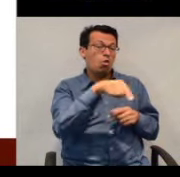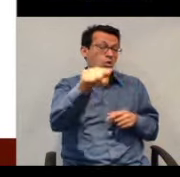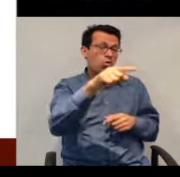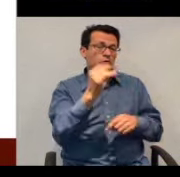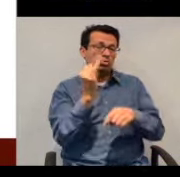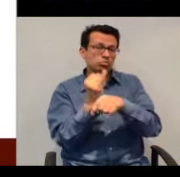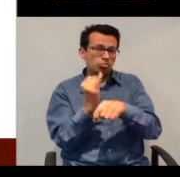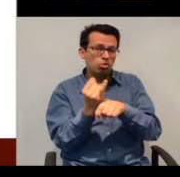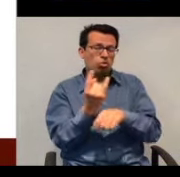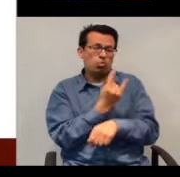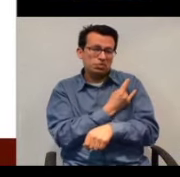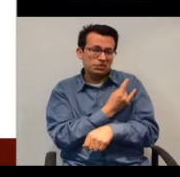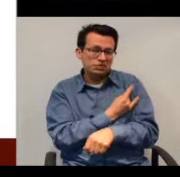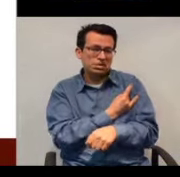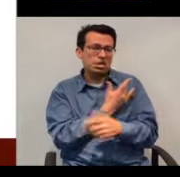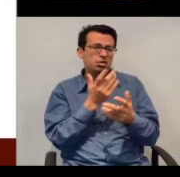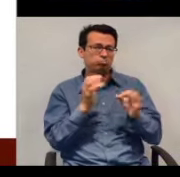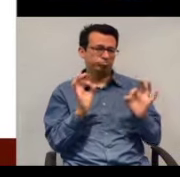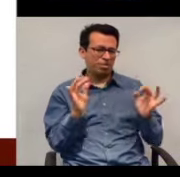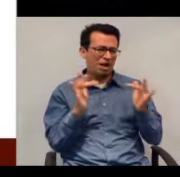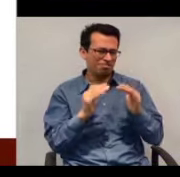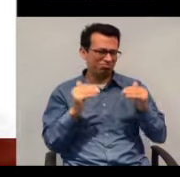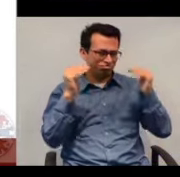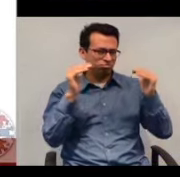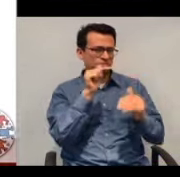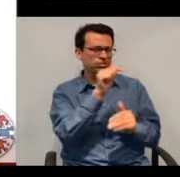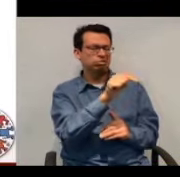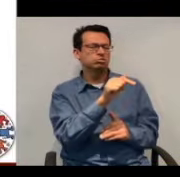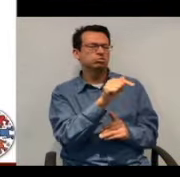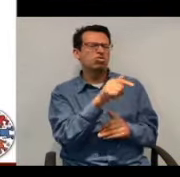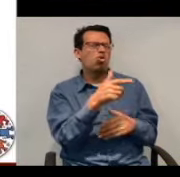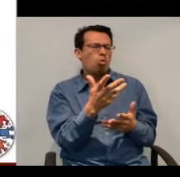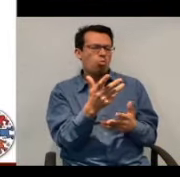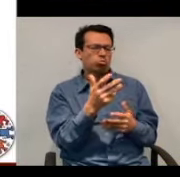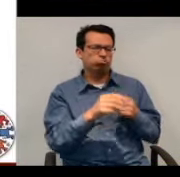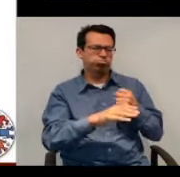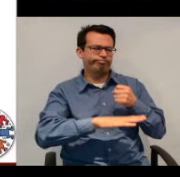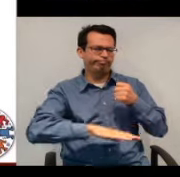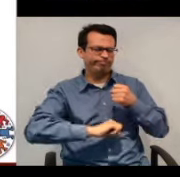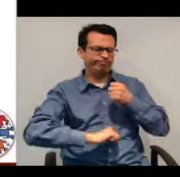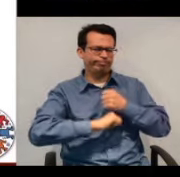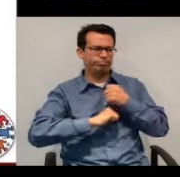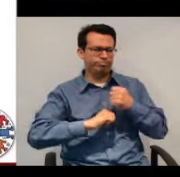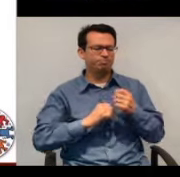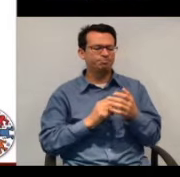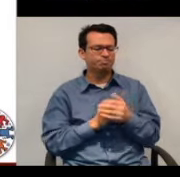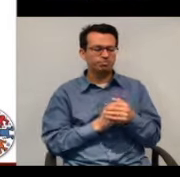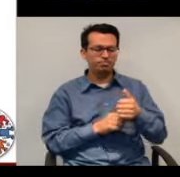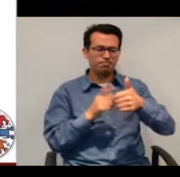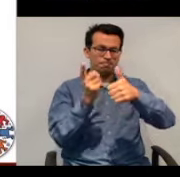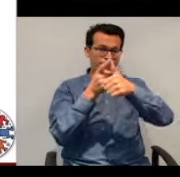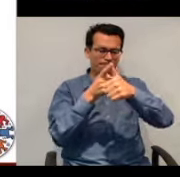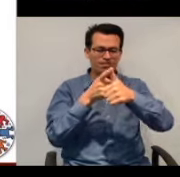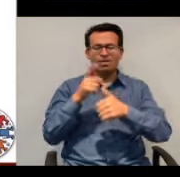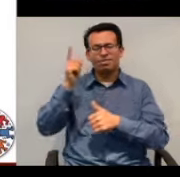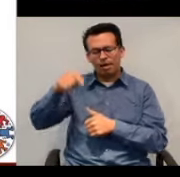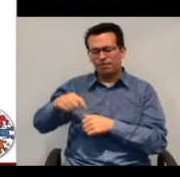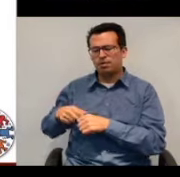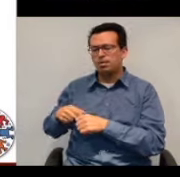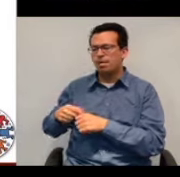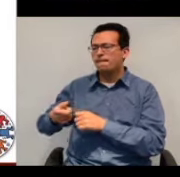pueden ayudar a esa construcción. La primera es definitivamente una política institucional